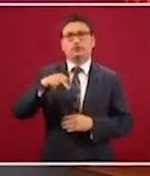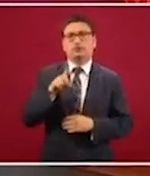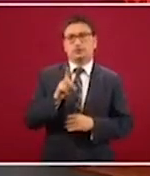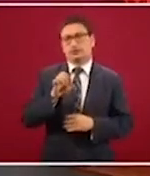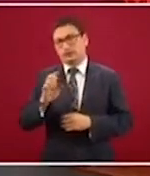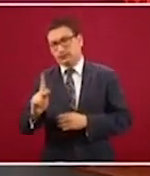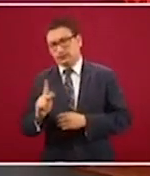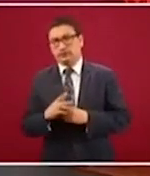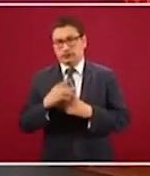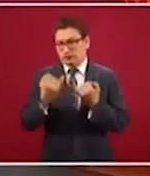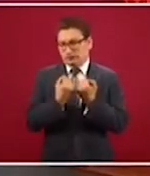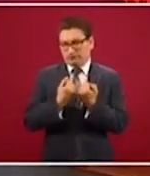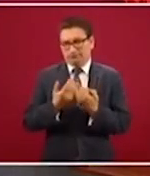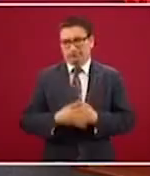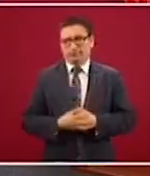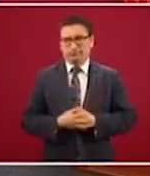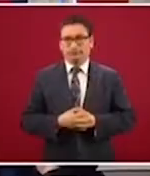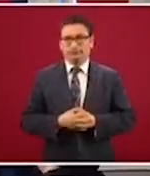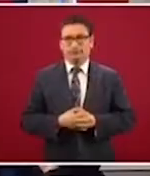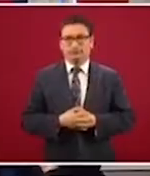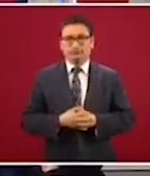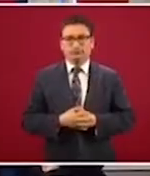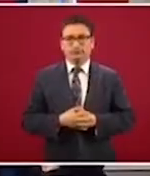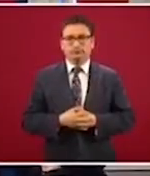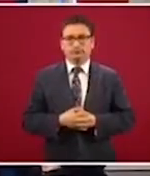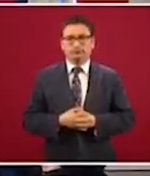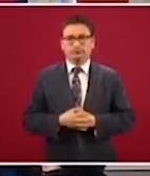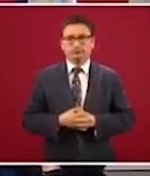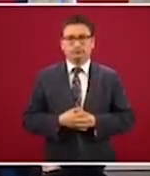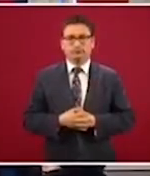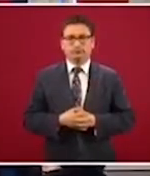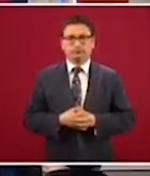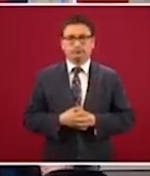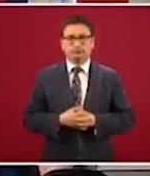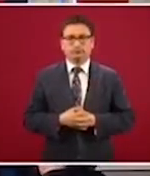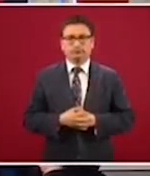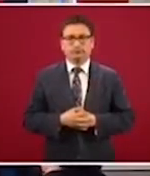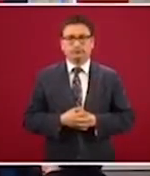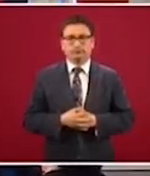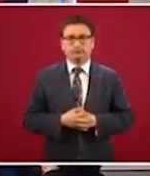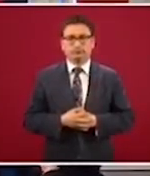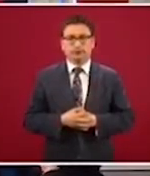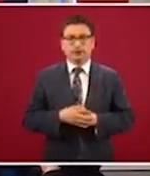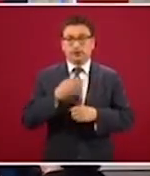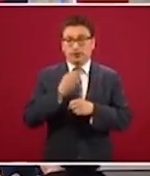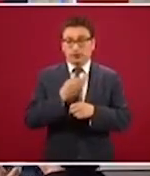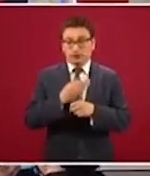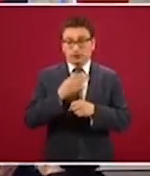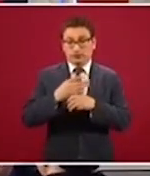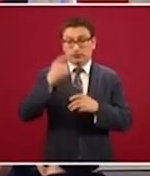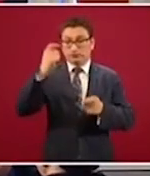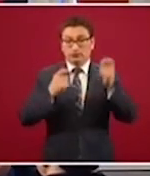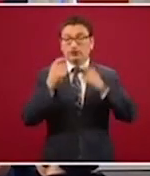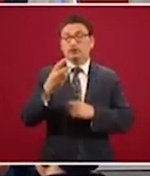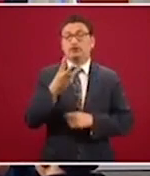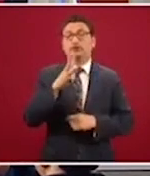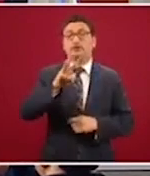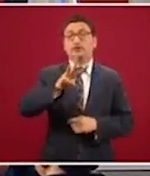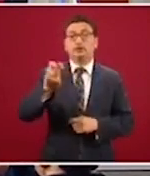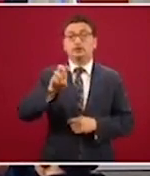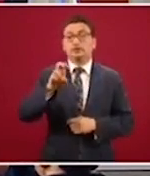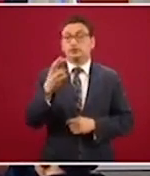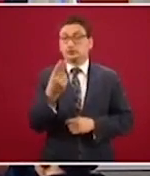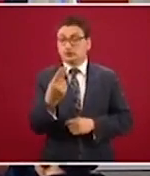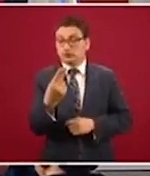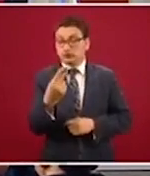robado. Por favor, si fueran tan amables, vamos a subastar 325